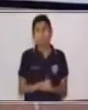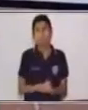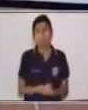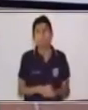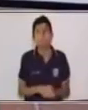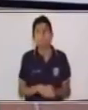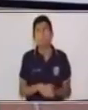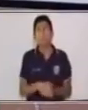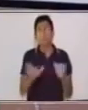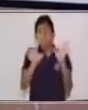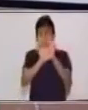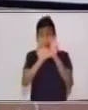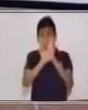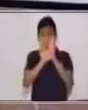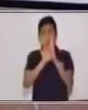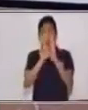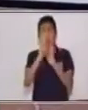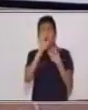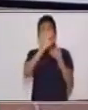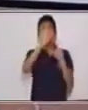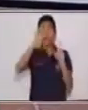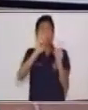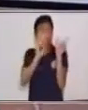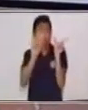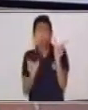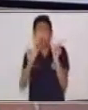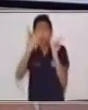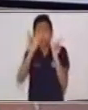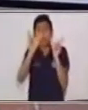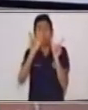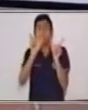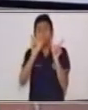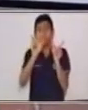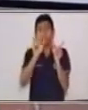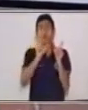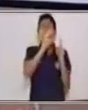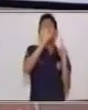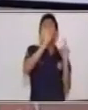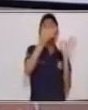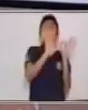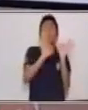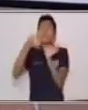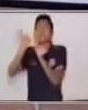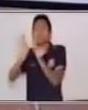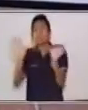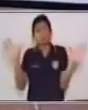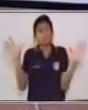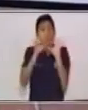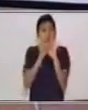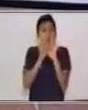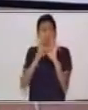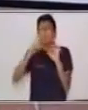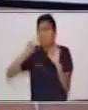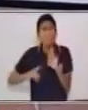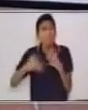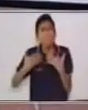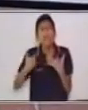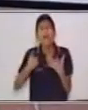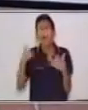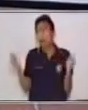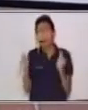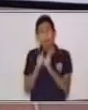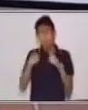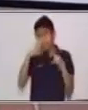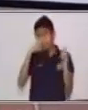Entonces, si una oración compuesta es una construcción de proposiciones, quiere decir que tiene que estar acompañado